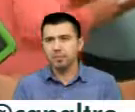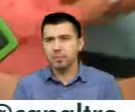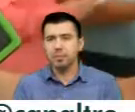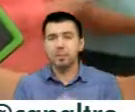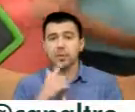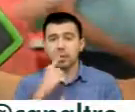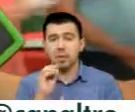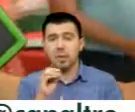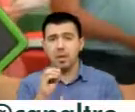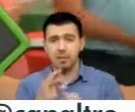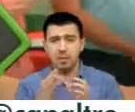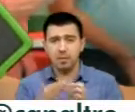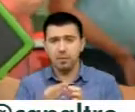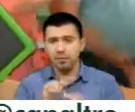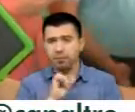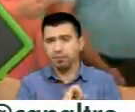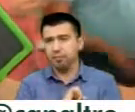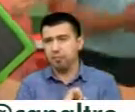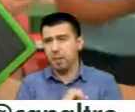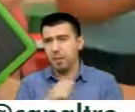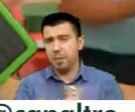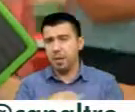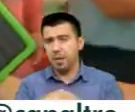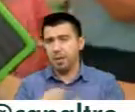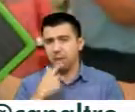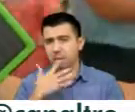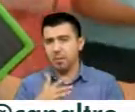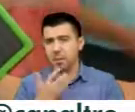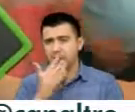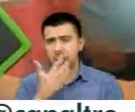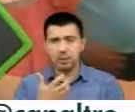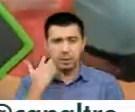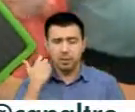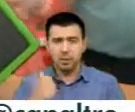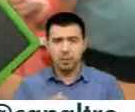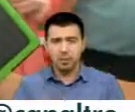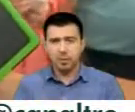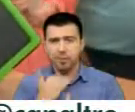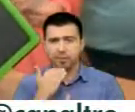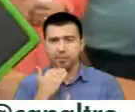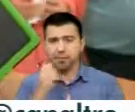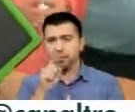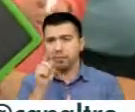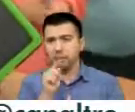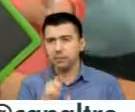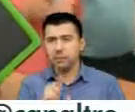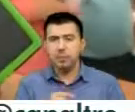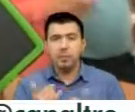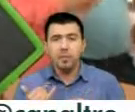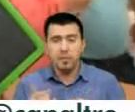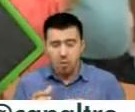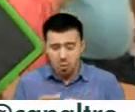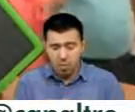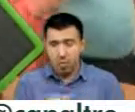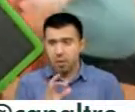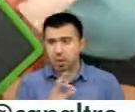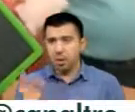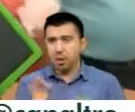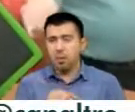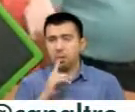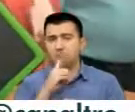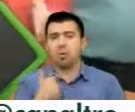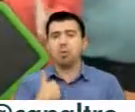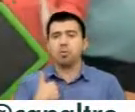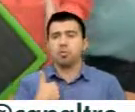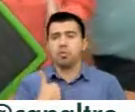no conocemos más sobre el tema pero ningún organismo se ha atribuido el hecho